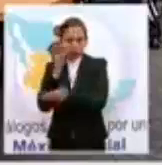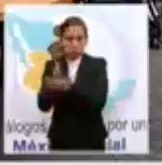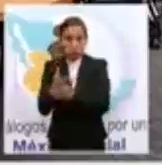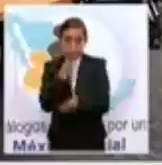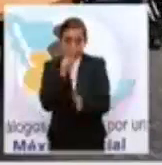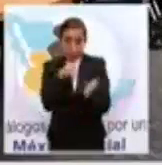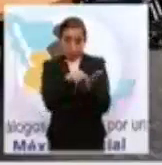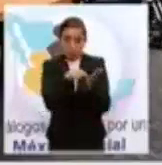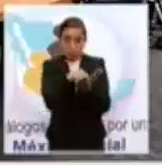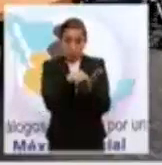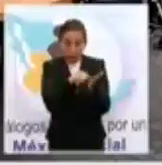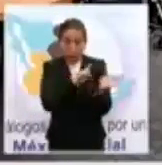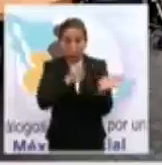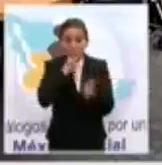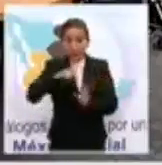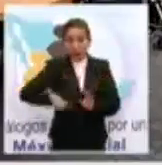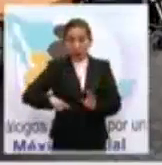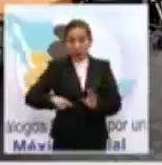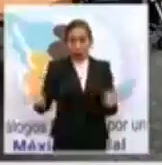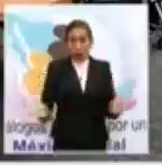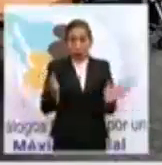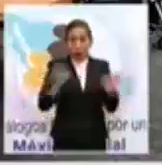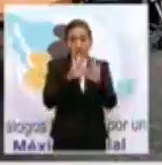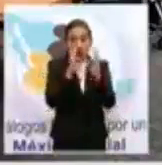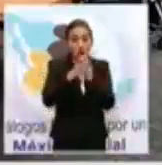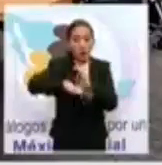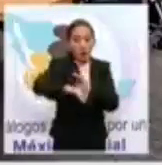dice. Luego dice, el Estado promoverá los